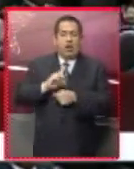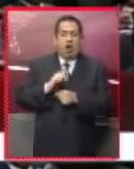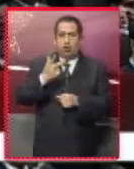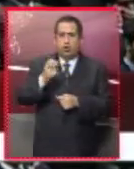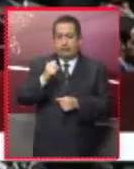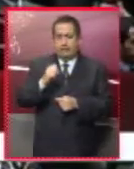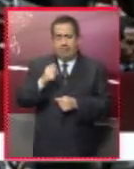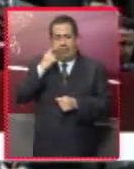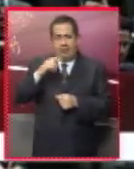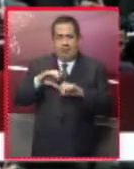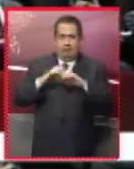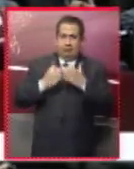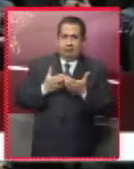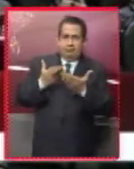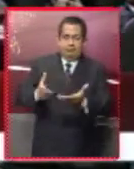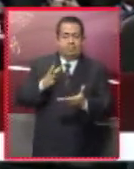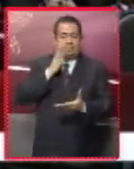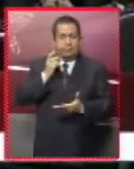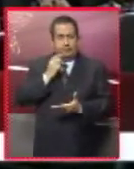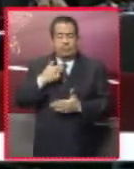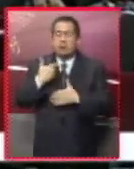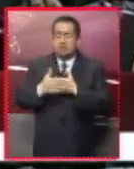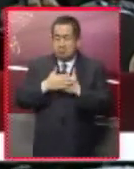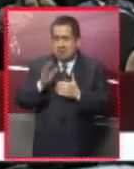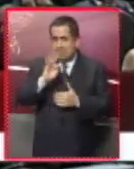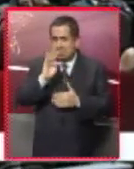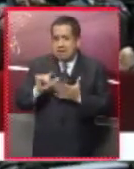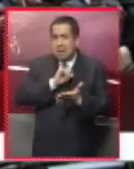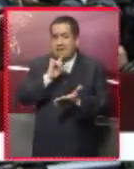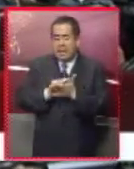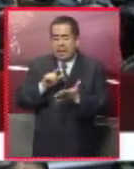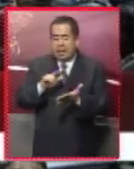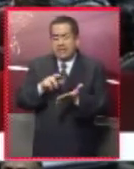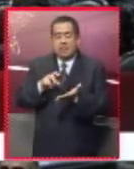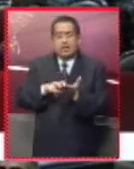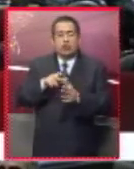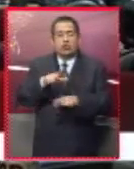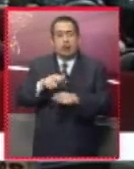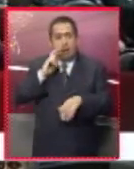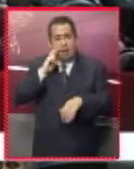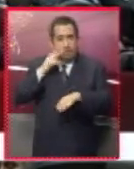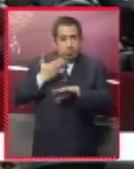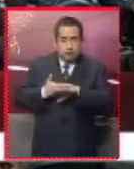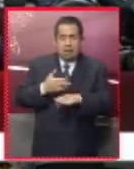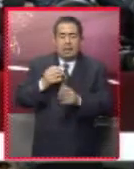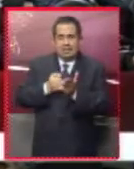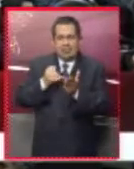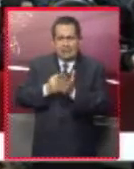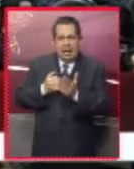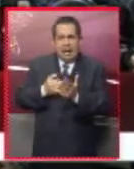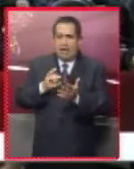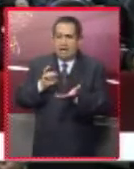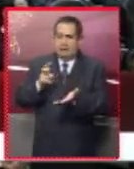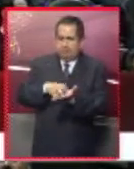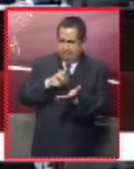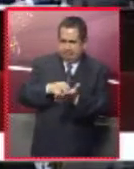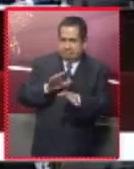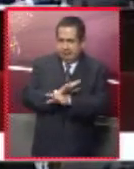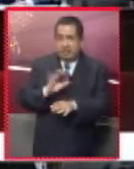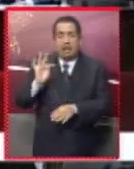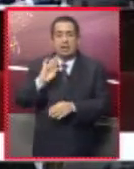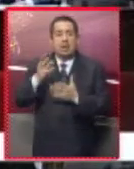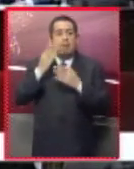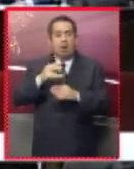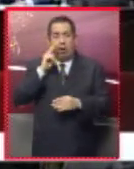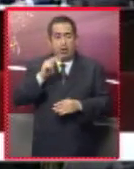la Unión, explicó que se está proponiendo una modificación a la Ley de Presupuesto y Responsabilidad Hacendaria para que los remanentes que reciban del Banco de México tengan como